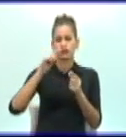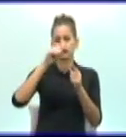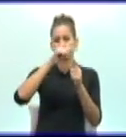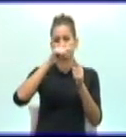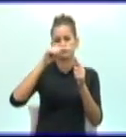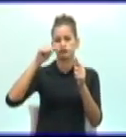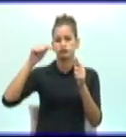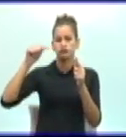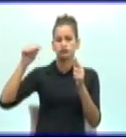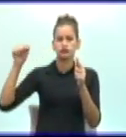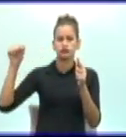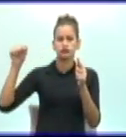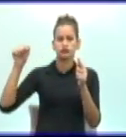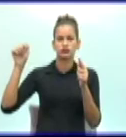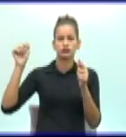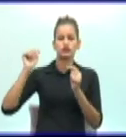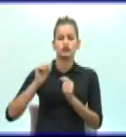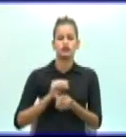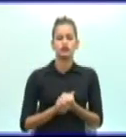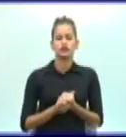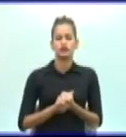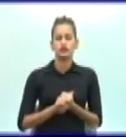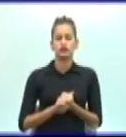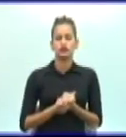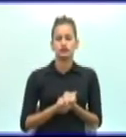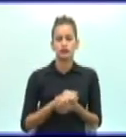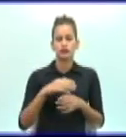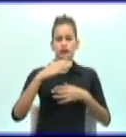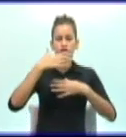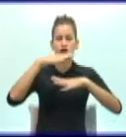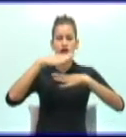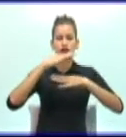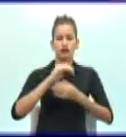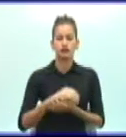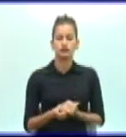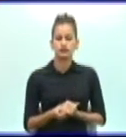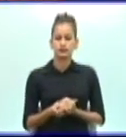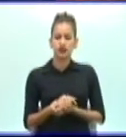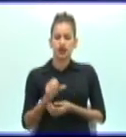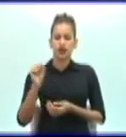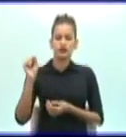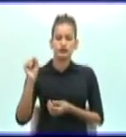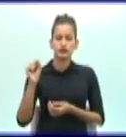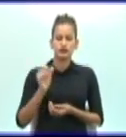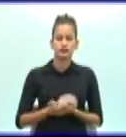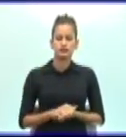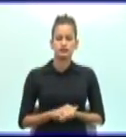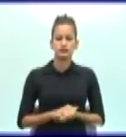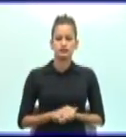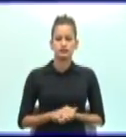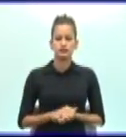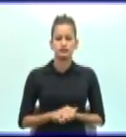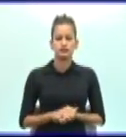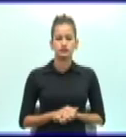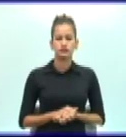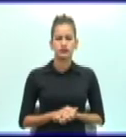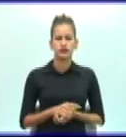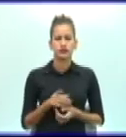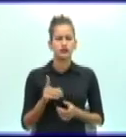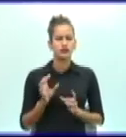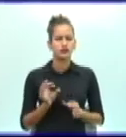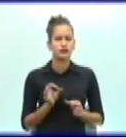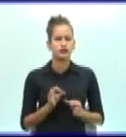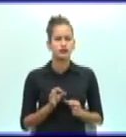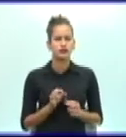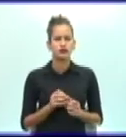Trazamos entonces la paralela a S. Para ser precisos a la